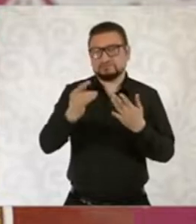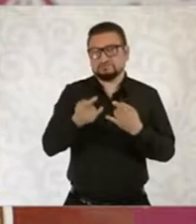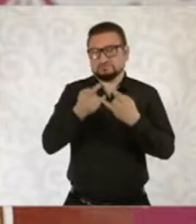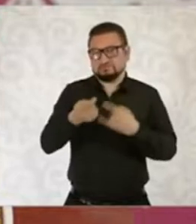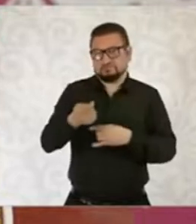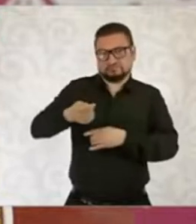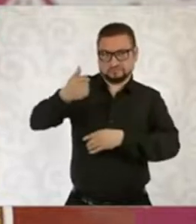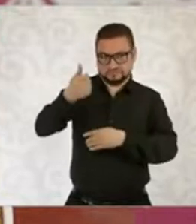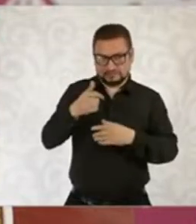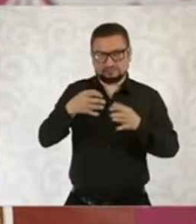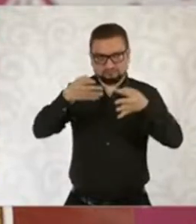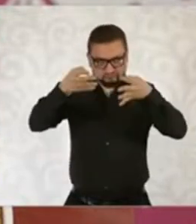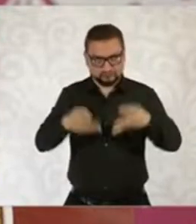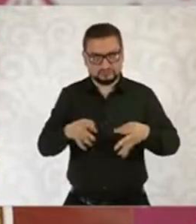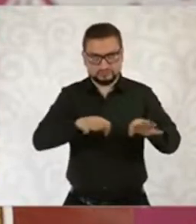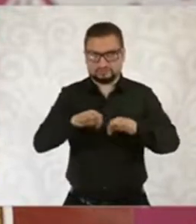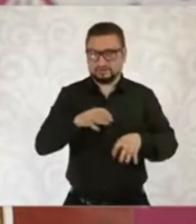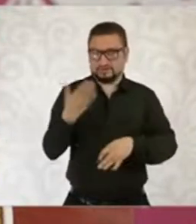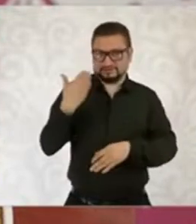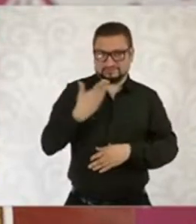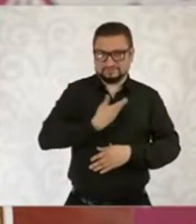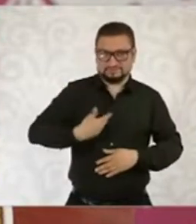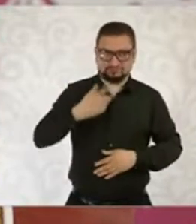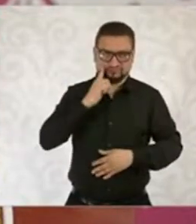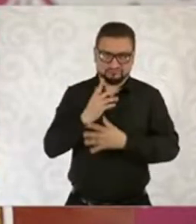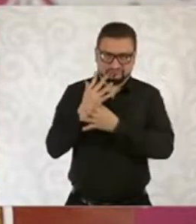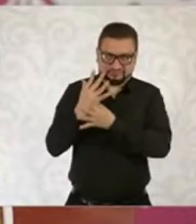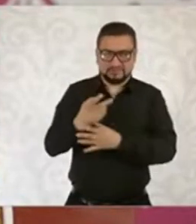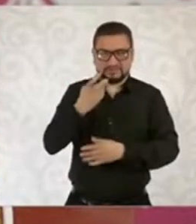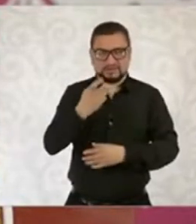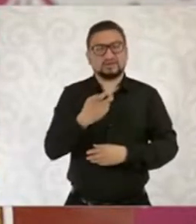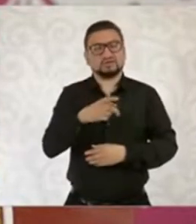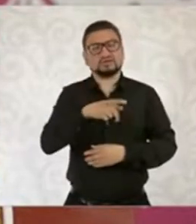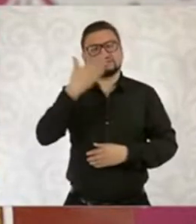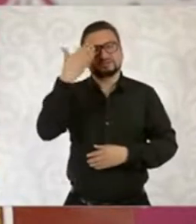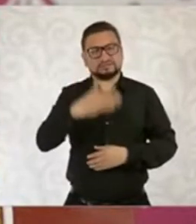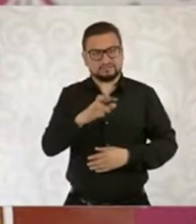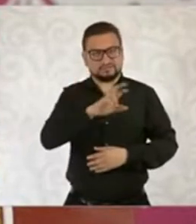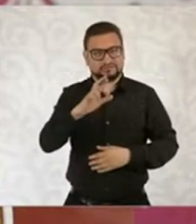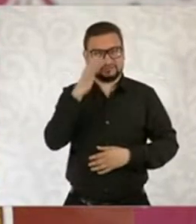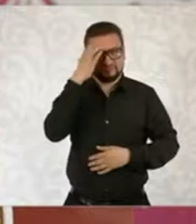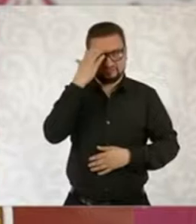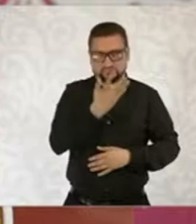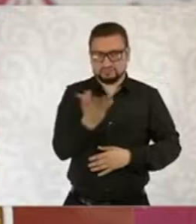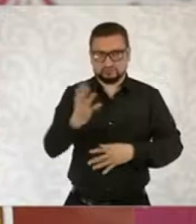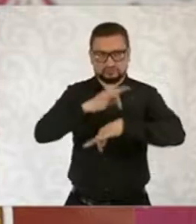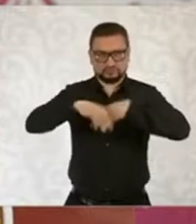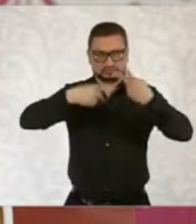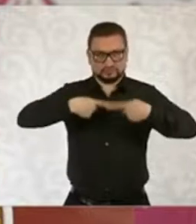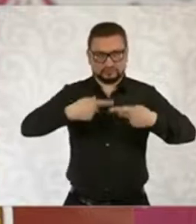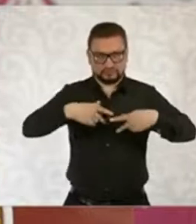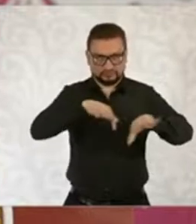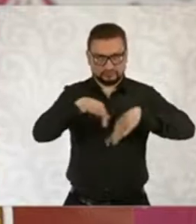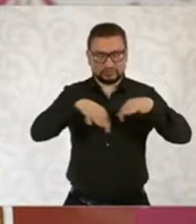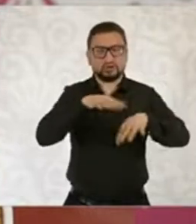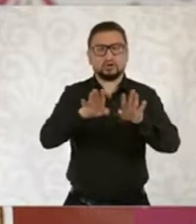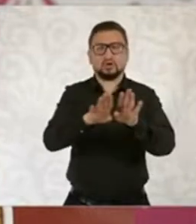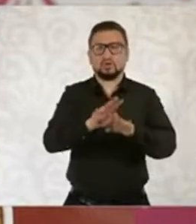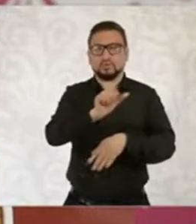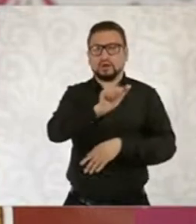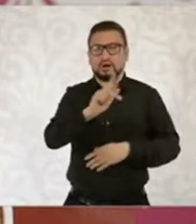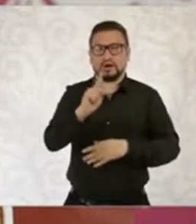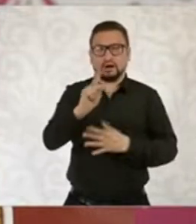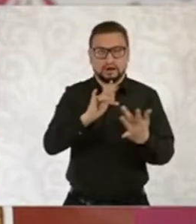ya lo mencionó la Presidenta. Como ustedes saben, el reconocimiento de las y los trabajadores de plataformas digitales fue